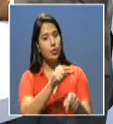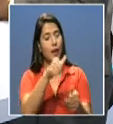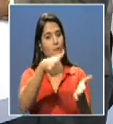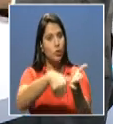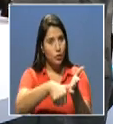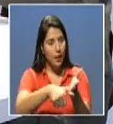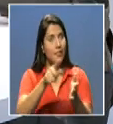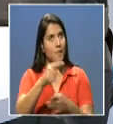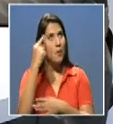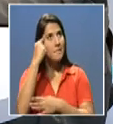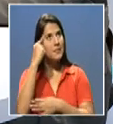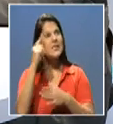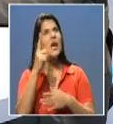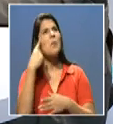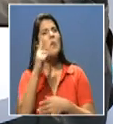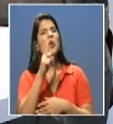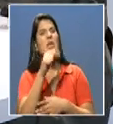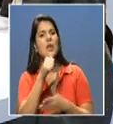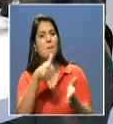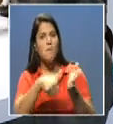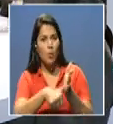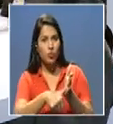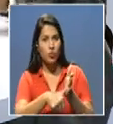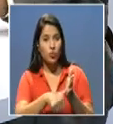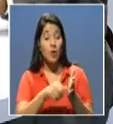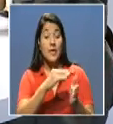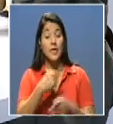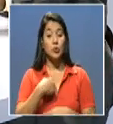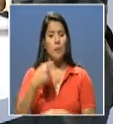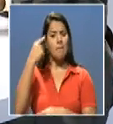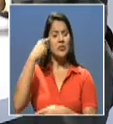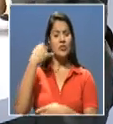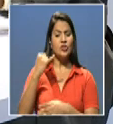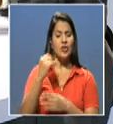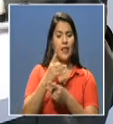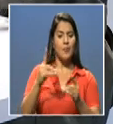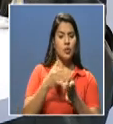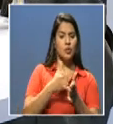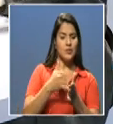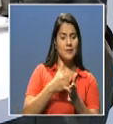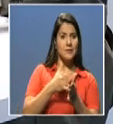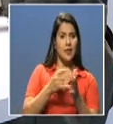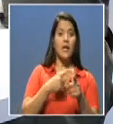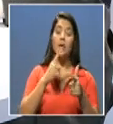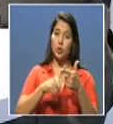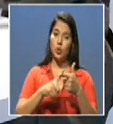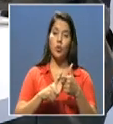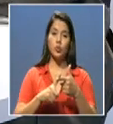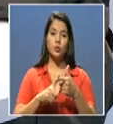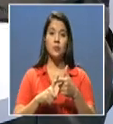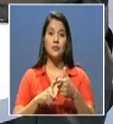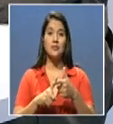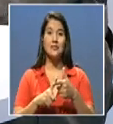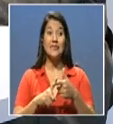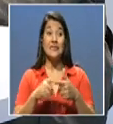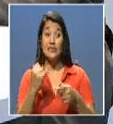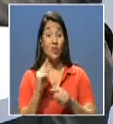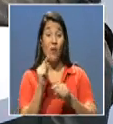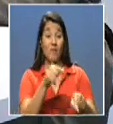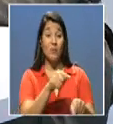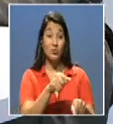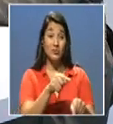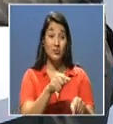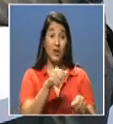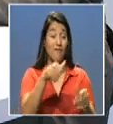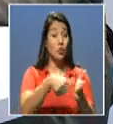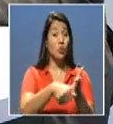y decir, si se debilita la democracia, esto que estamos viendo con el cementazo puede profundizarse en lugar de frenarse.